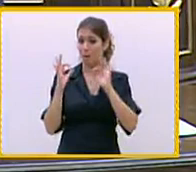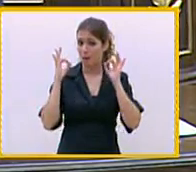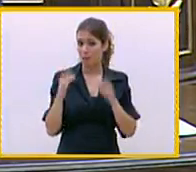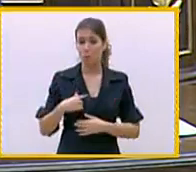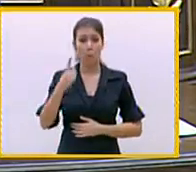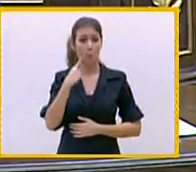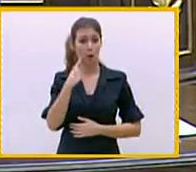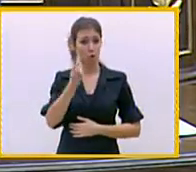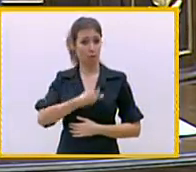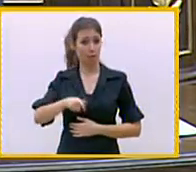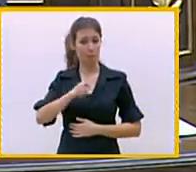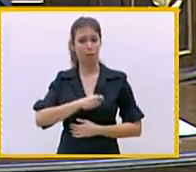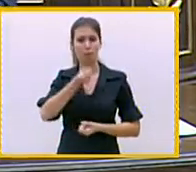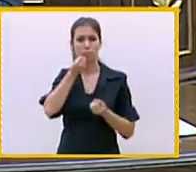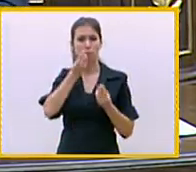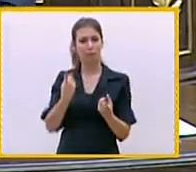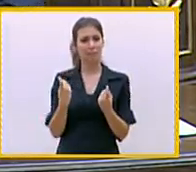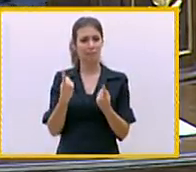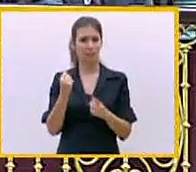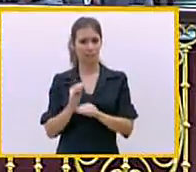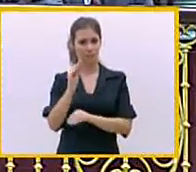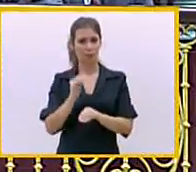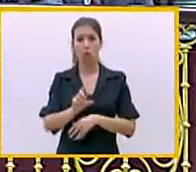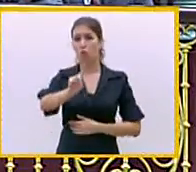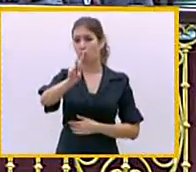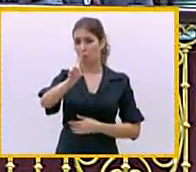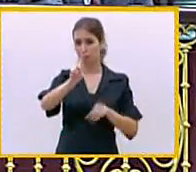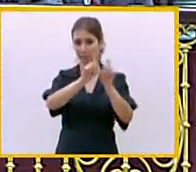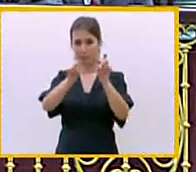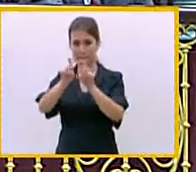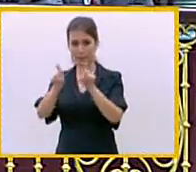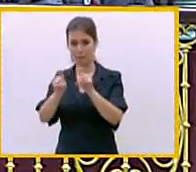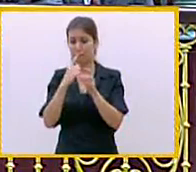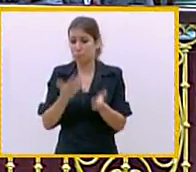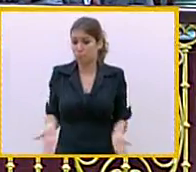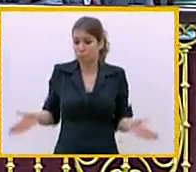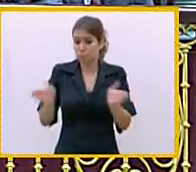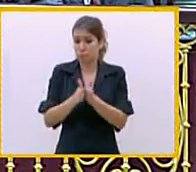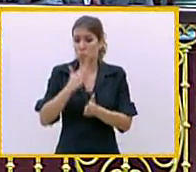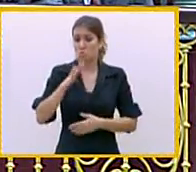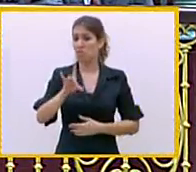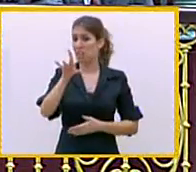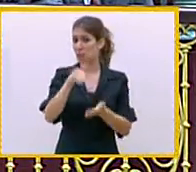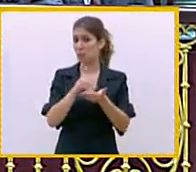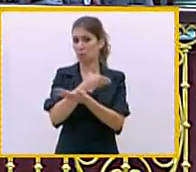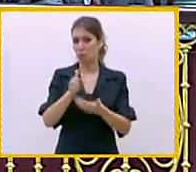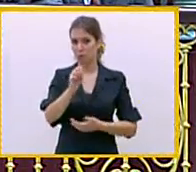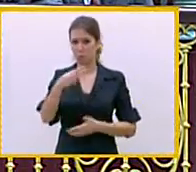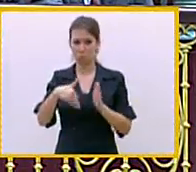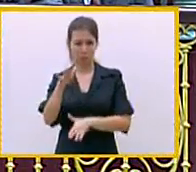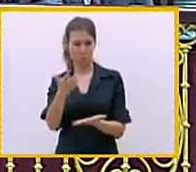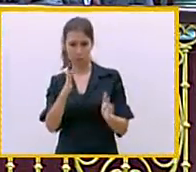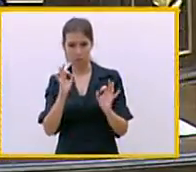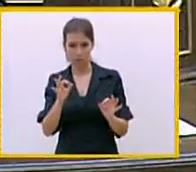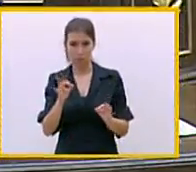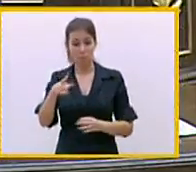las necesidades de capital para 12 entidades, cifradas en algo más de 15.000 millones de euros. Disponen de